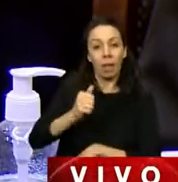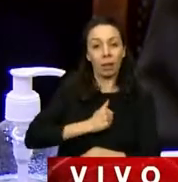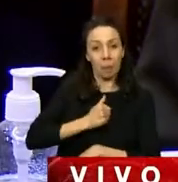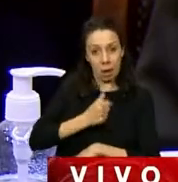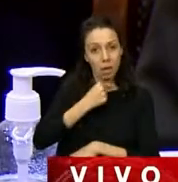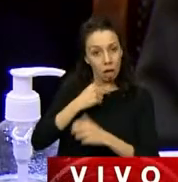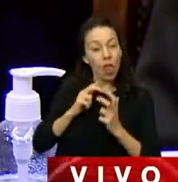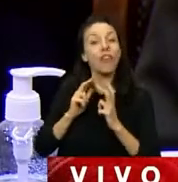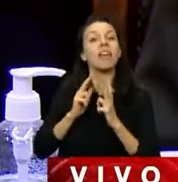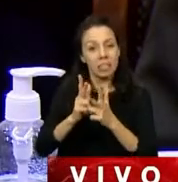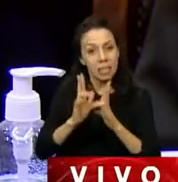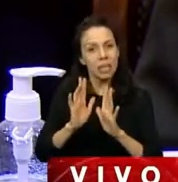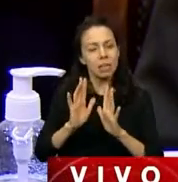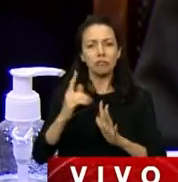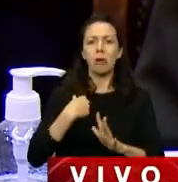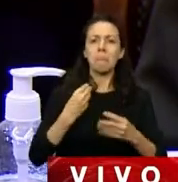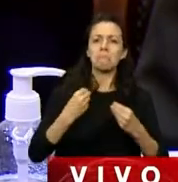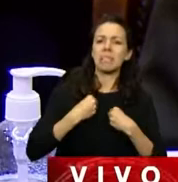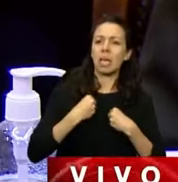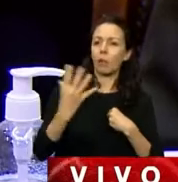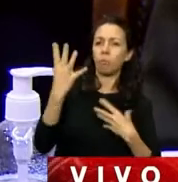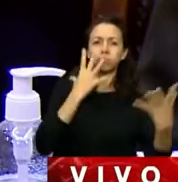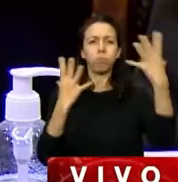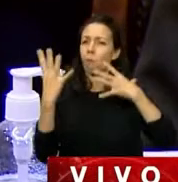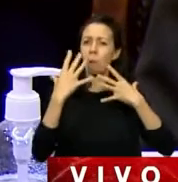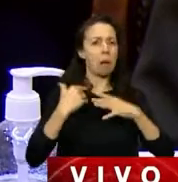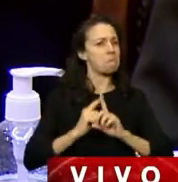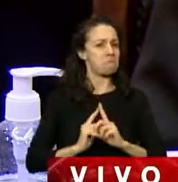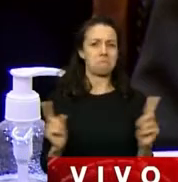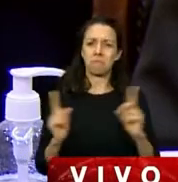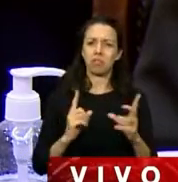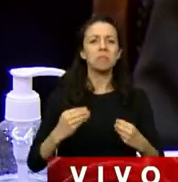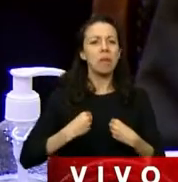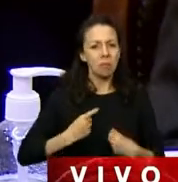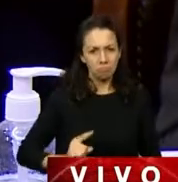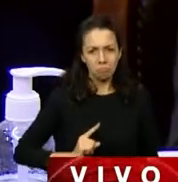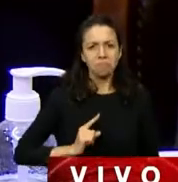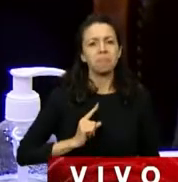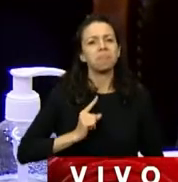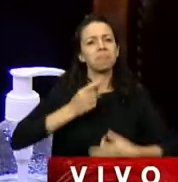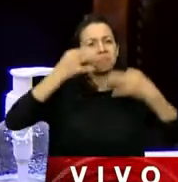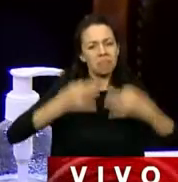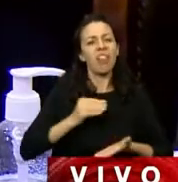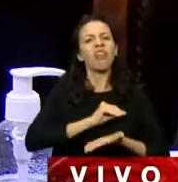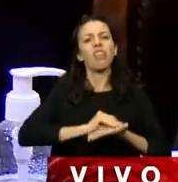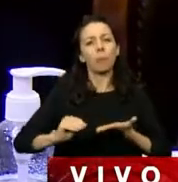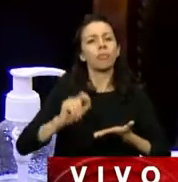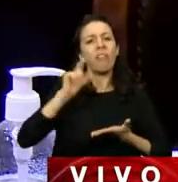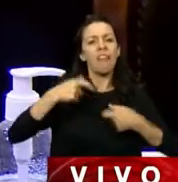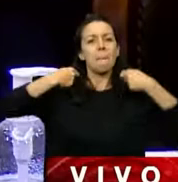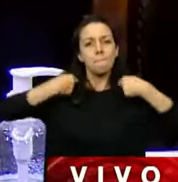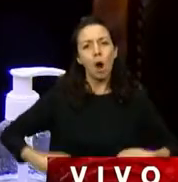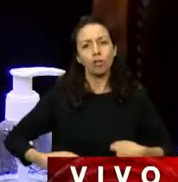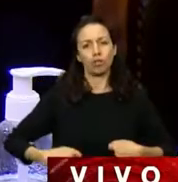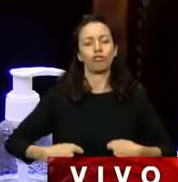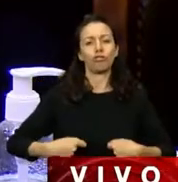que, lejos de verme agraviada, siento orgullo, muchísimo orgullo, de ser la diputada del poncho